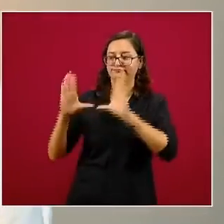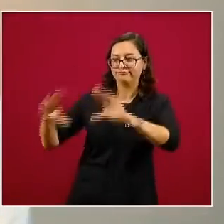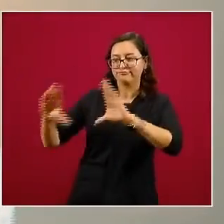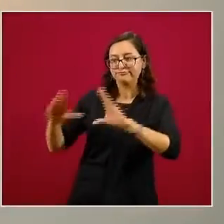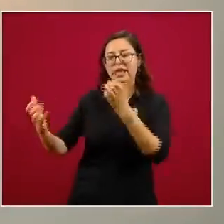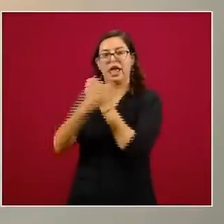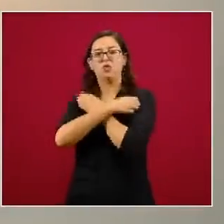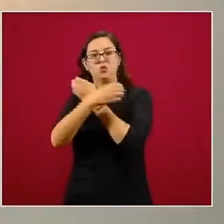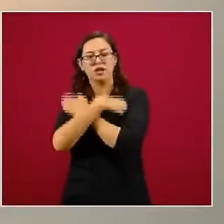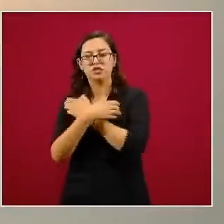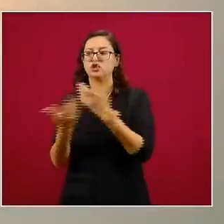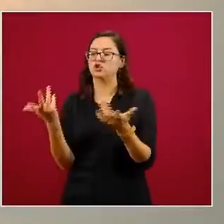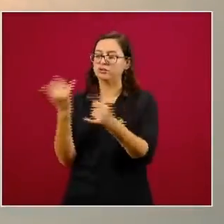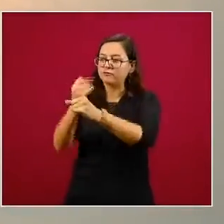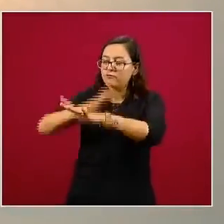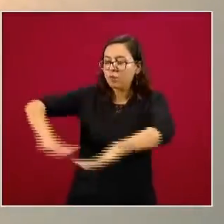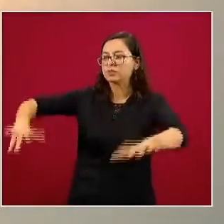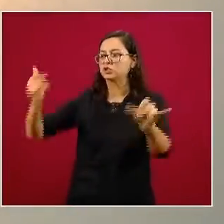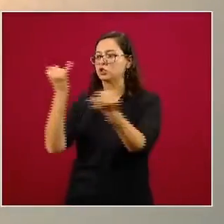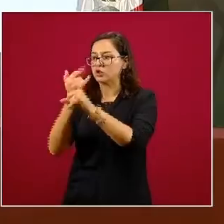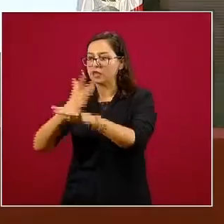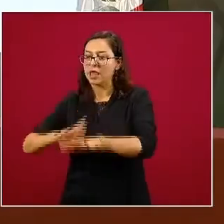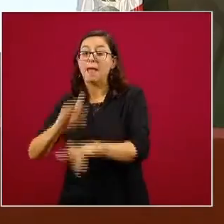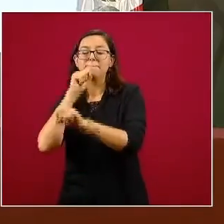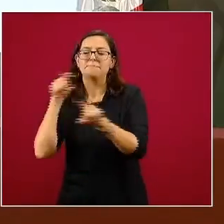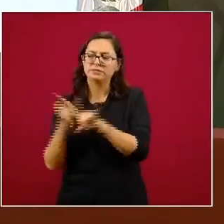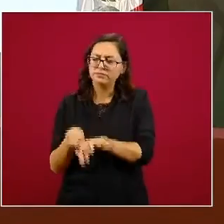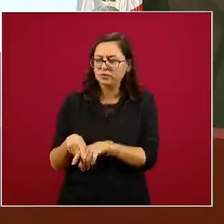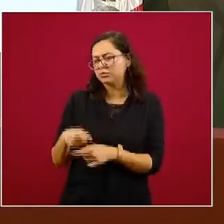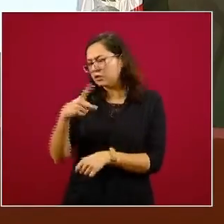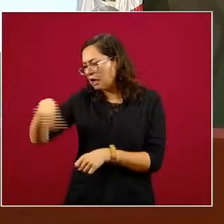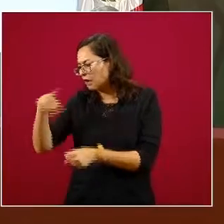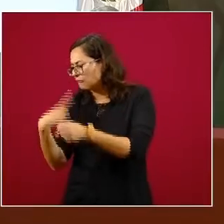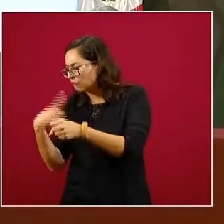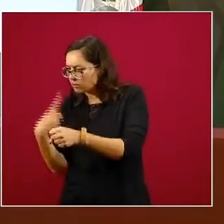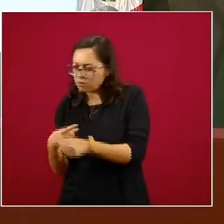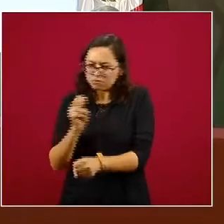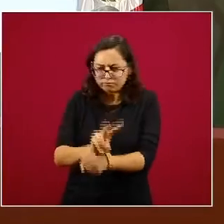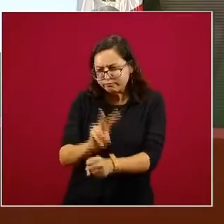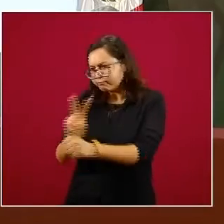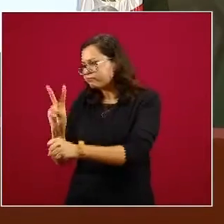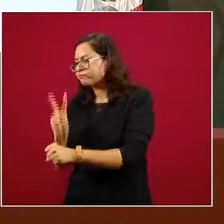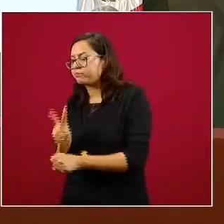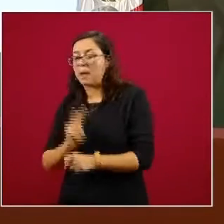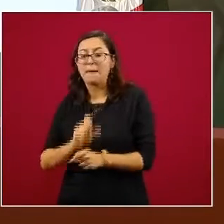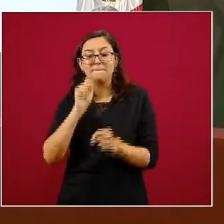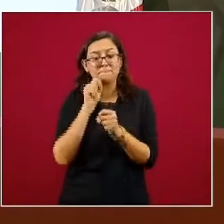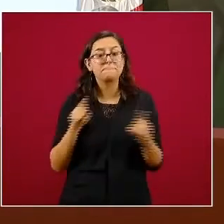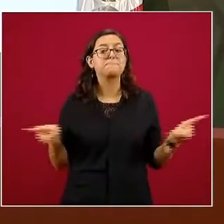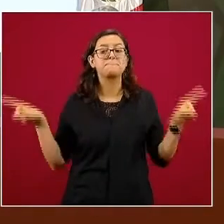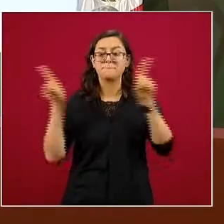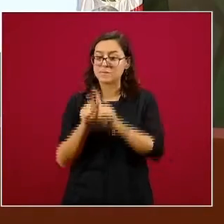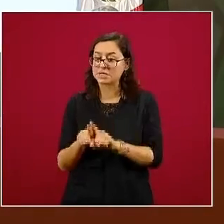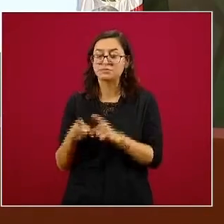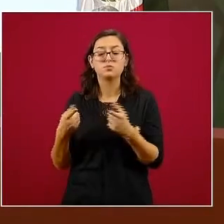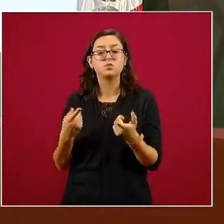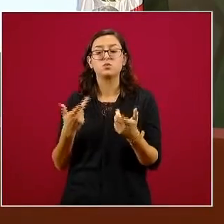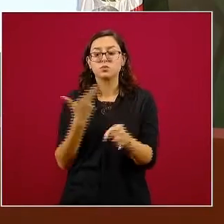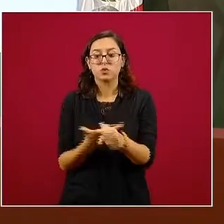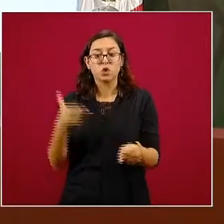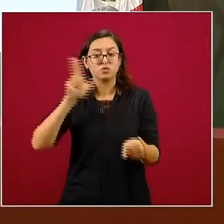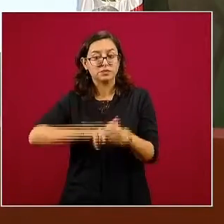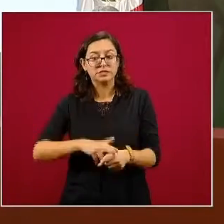del Seguro Social en este modelo preventivo, comunitario, que es tan necesario y que